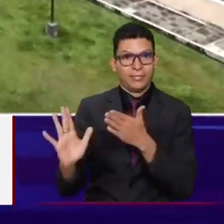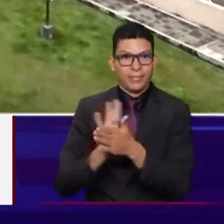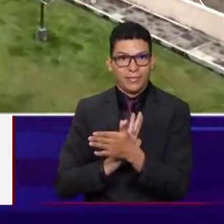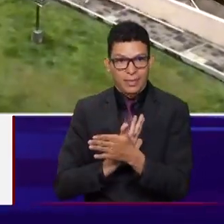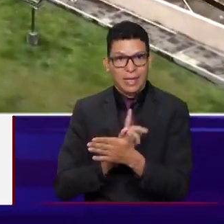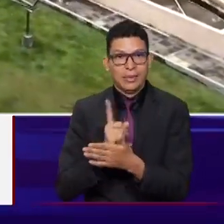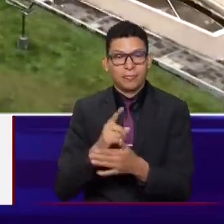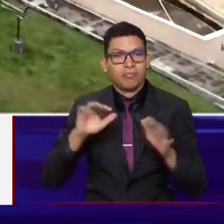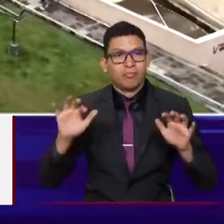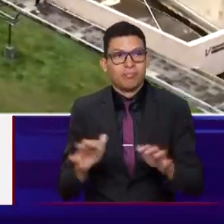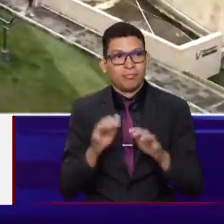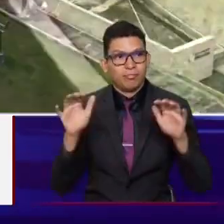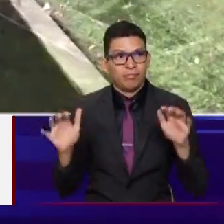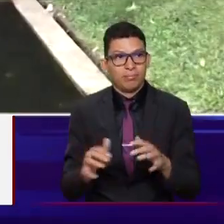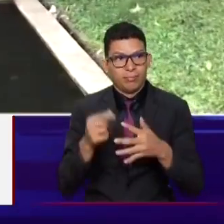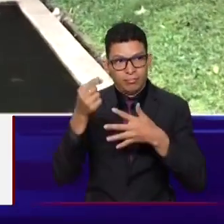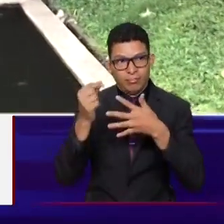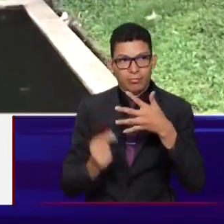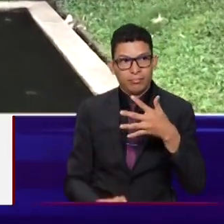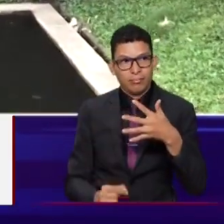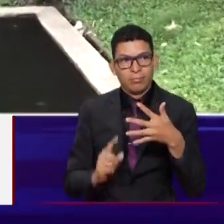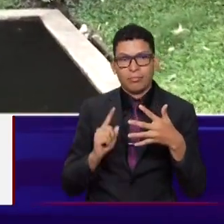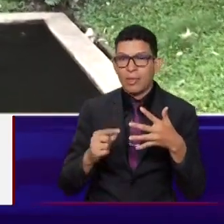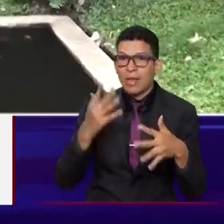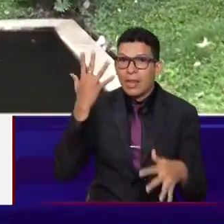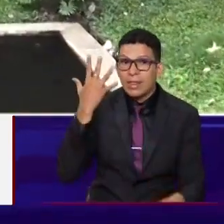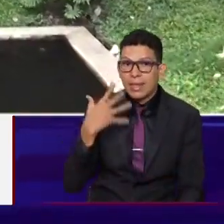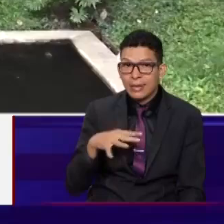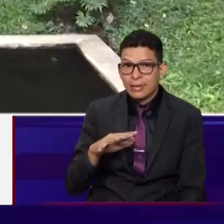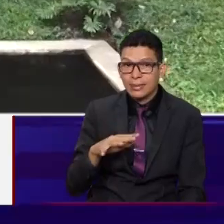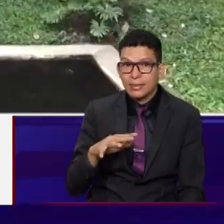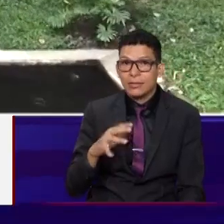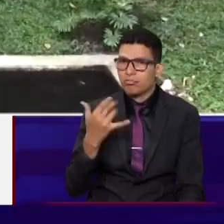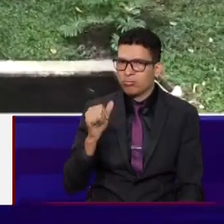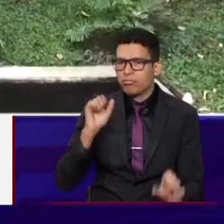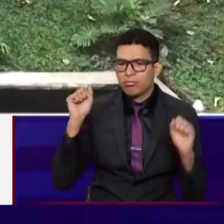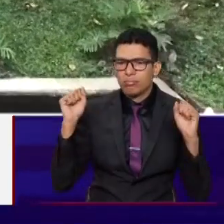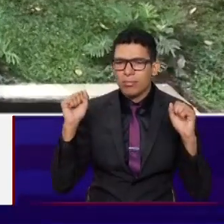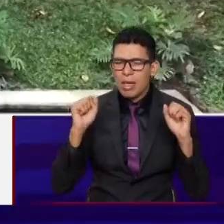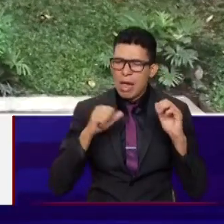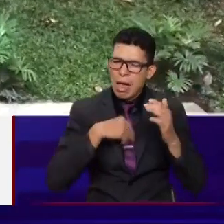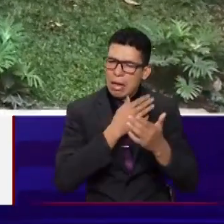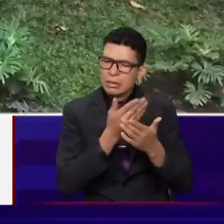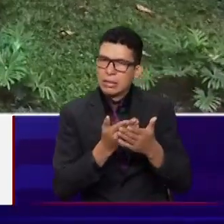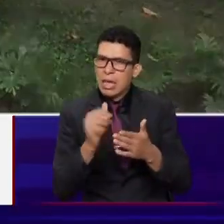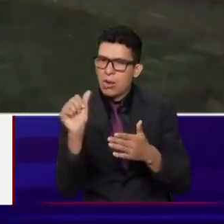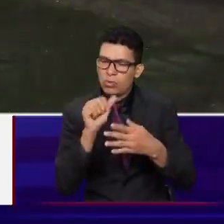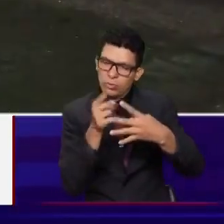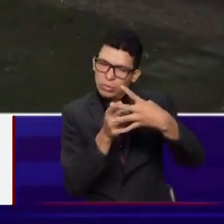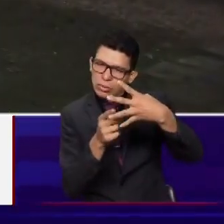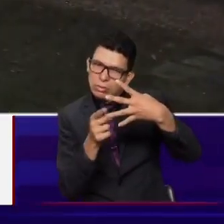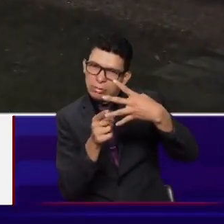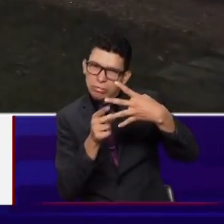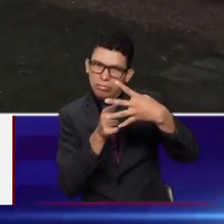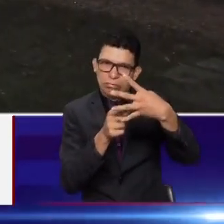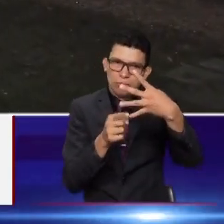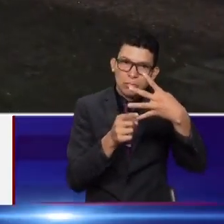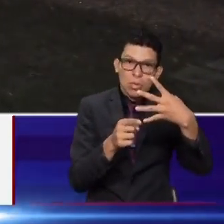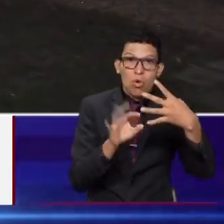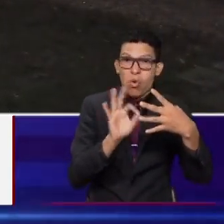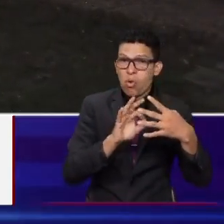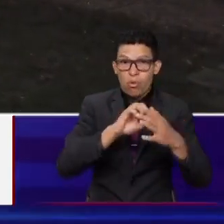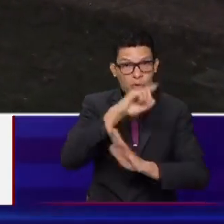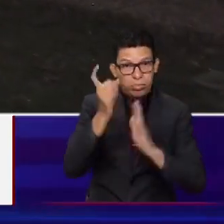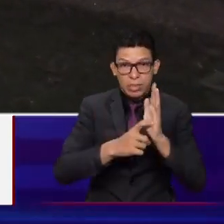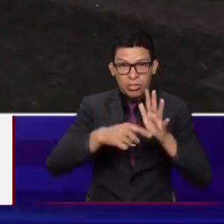estas son las actividades. ¿Hay durante estos días y ya está como concentrado hasta mediados del mes de agosto? ¿Ustedes ya tienen todo el segundo semestre de este